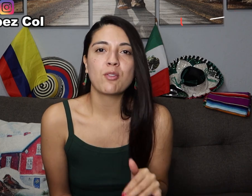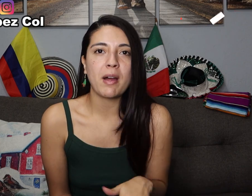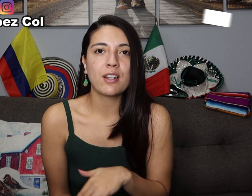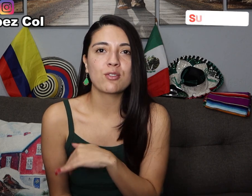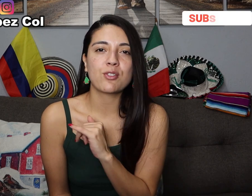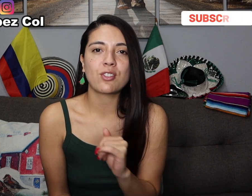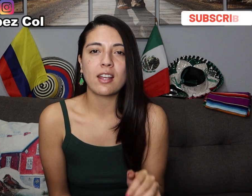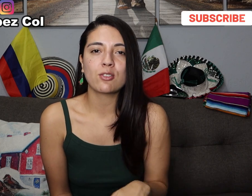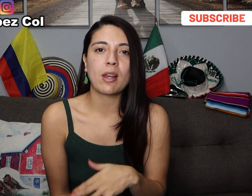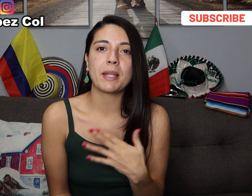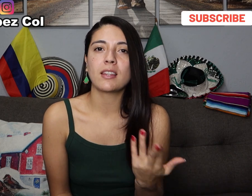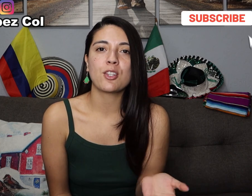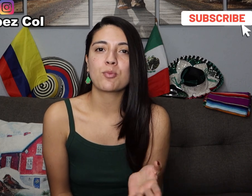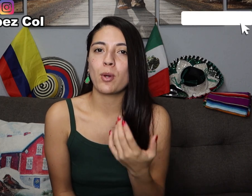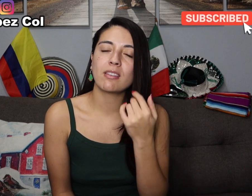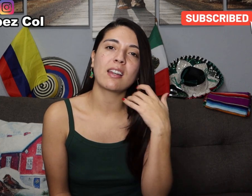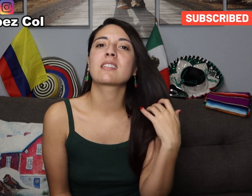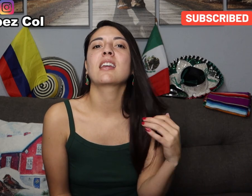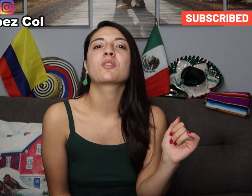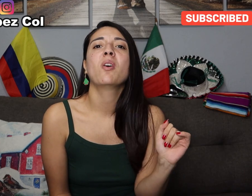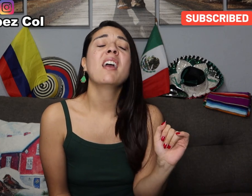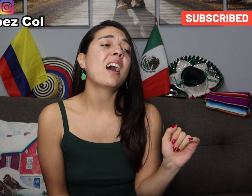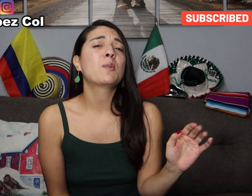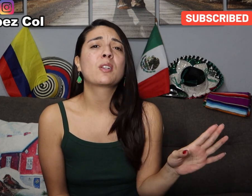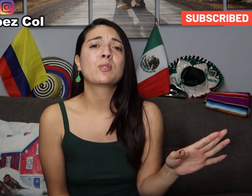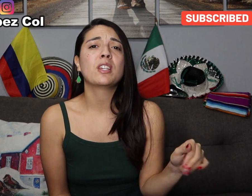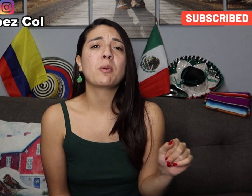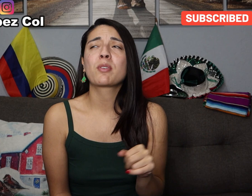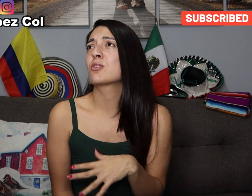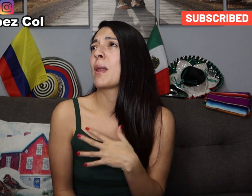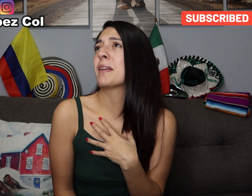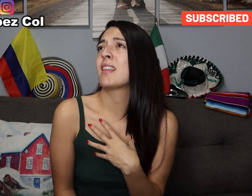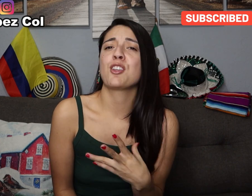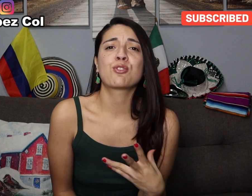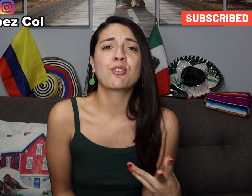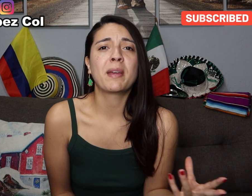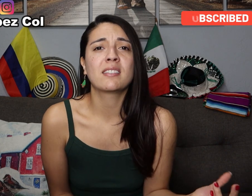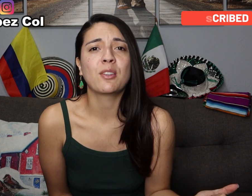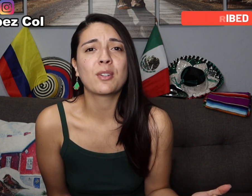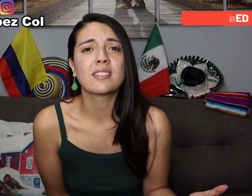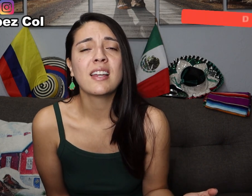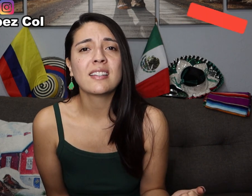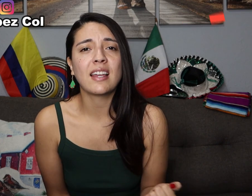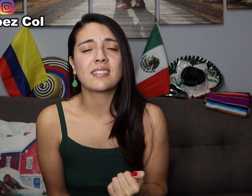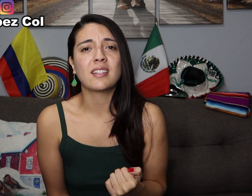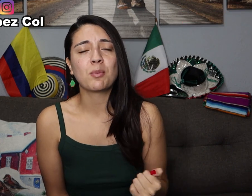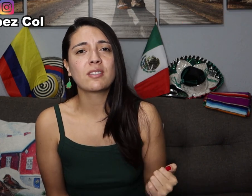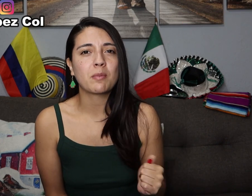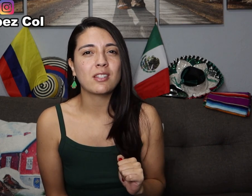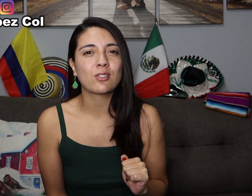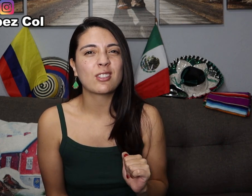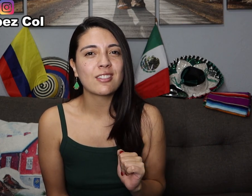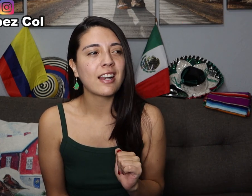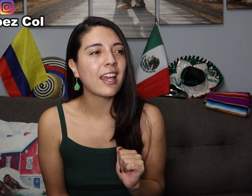no se creen humanos, ellos creen que solamente ellos pueden tener acceso a lo exclusivo porque solamente ellos son merecedores de este tipo